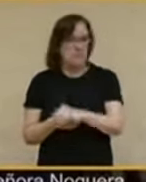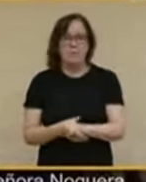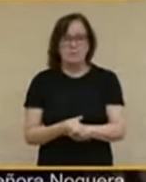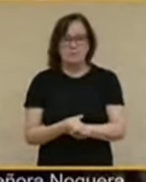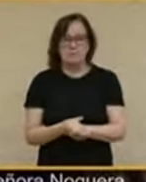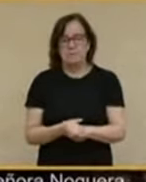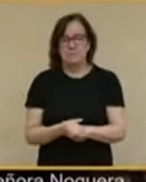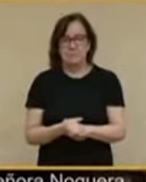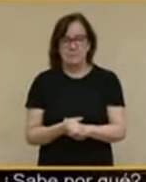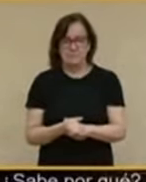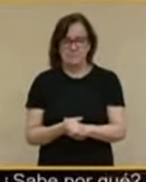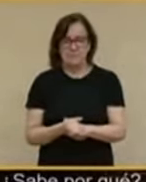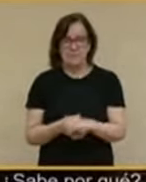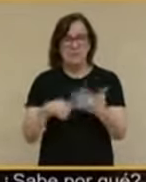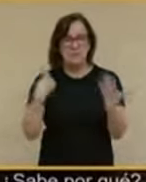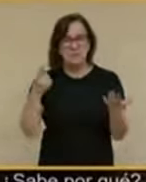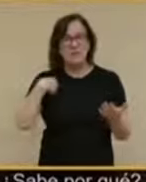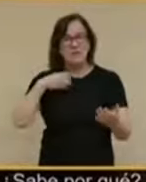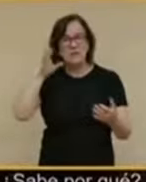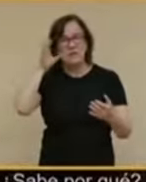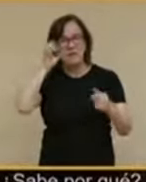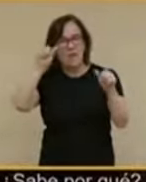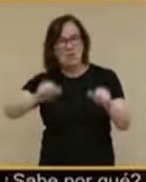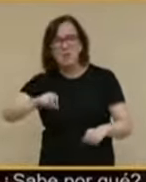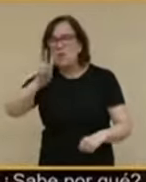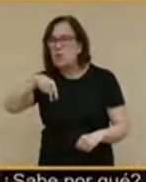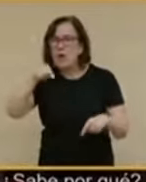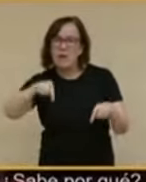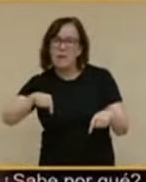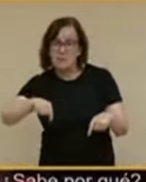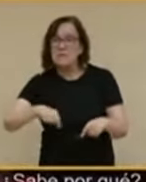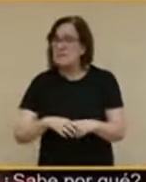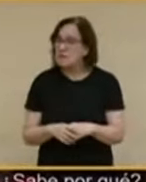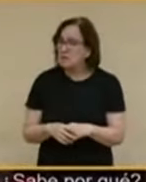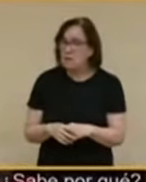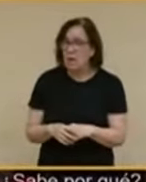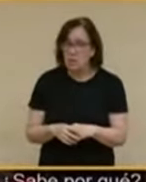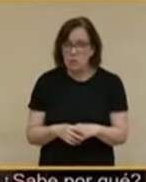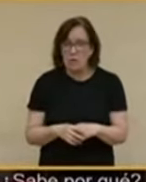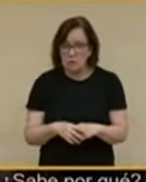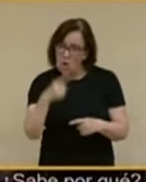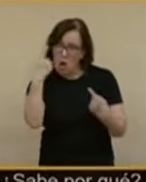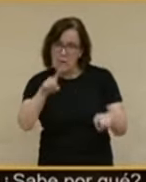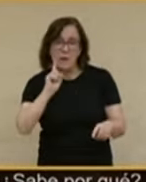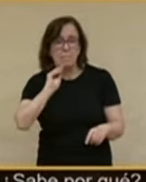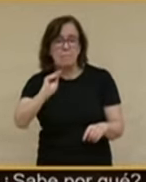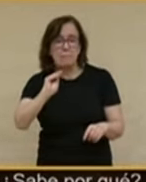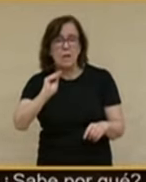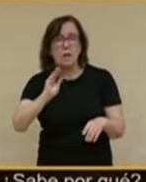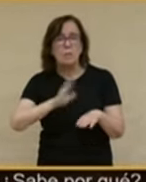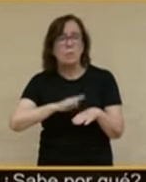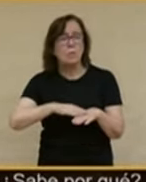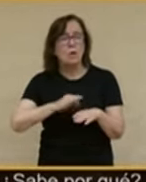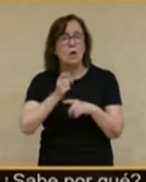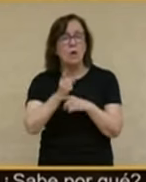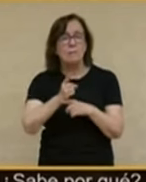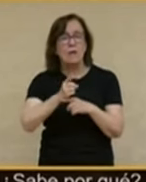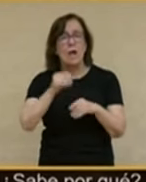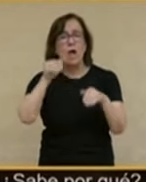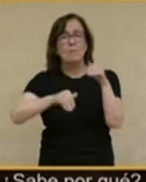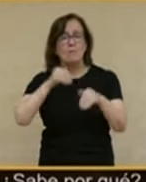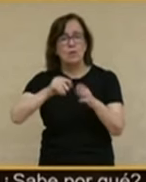¿Saben a quién no hemos escuchado nunca aquí? Sí, claro, claro que lo saben. Pregunten por qué quien les obliga a votar esta